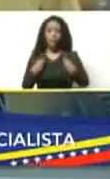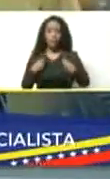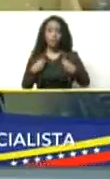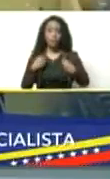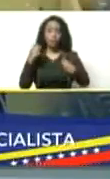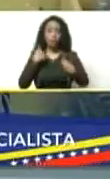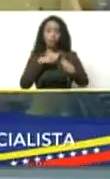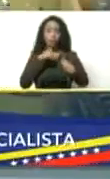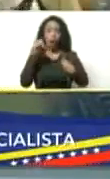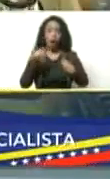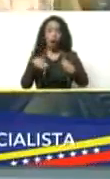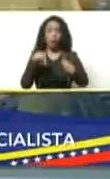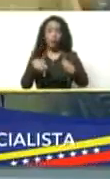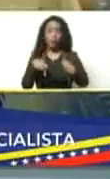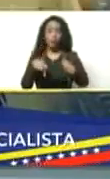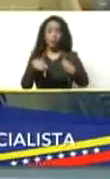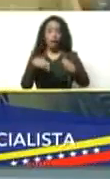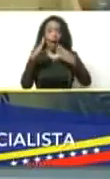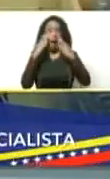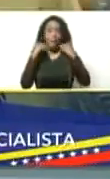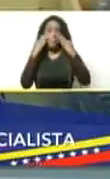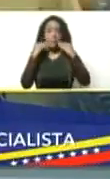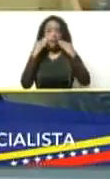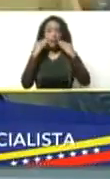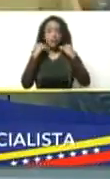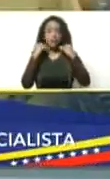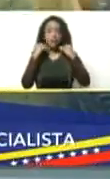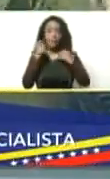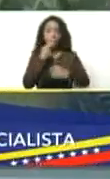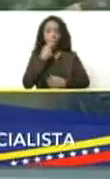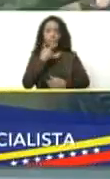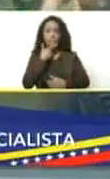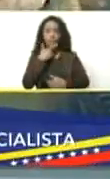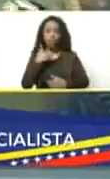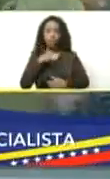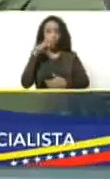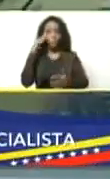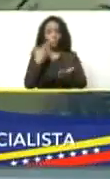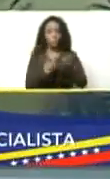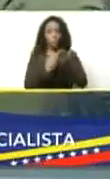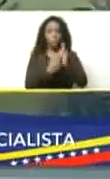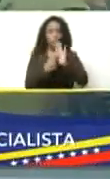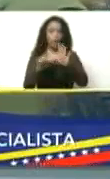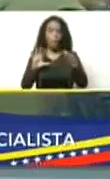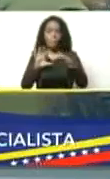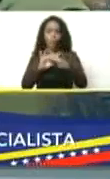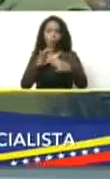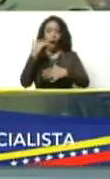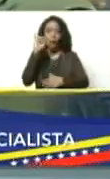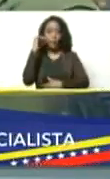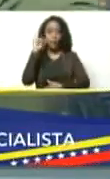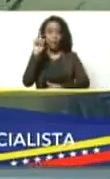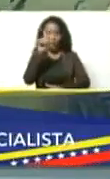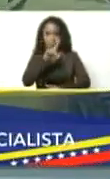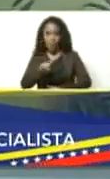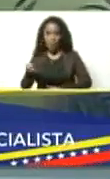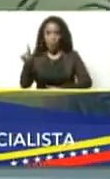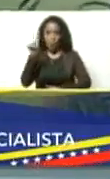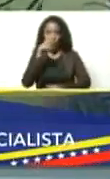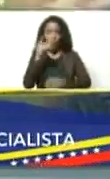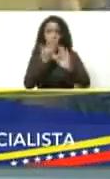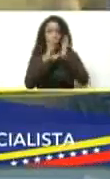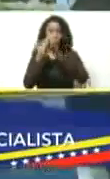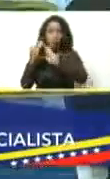estamos, presidente, una experiencia hermosa, como hemos visto, encadenarse. Usted tiene por aquí el circuito